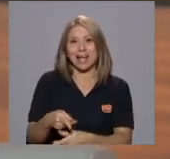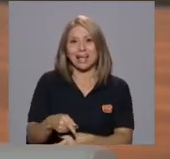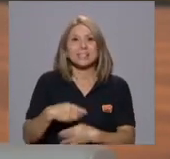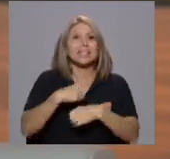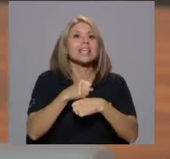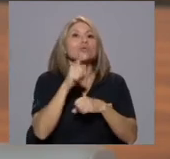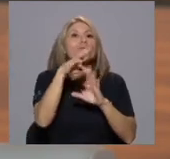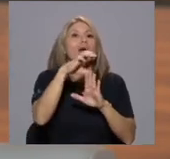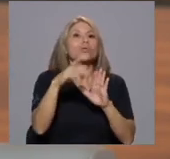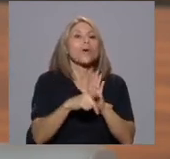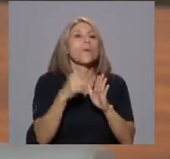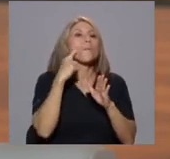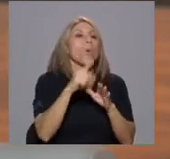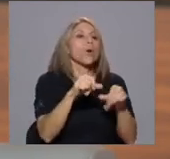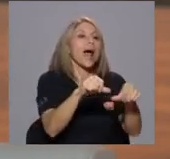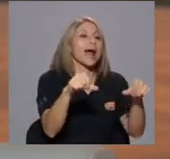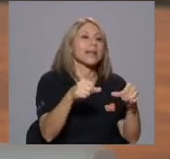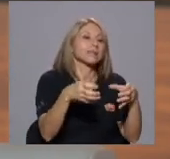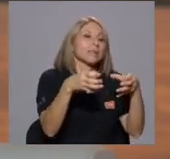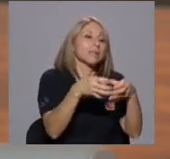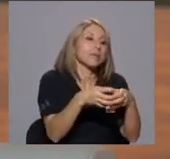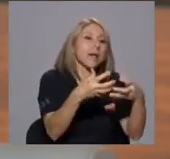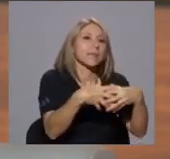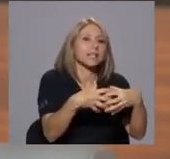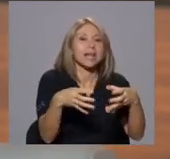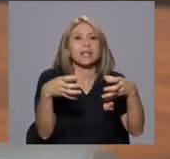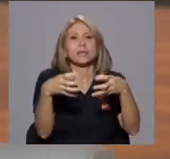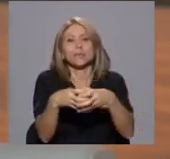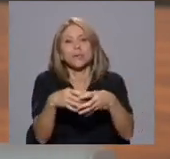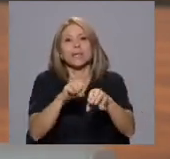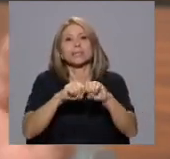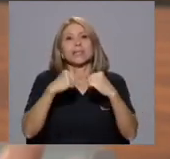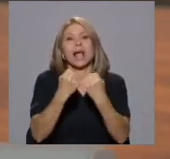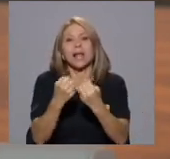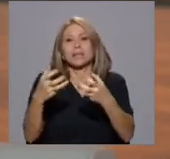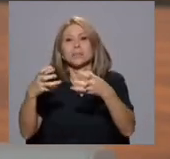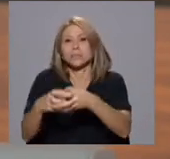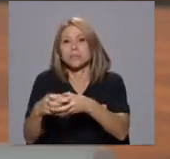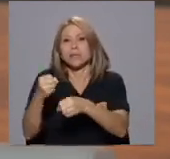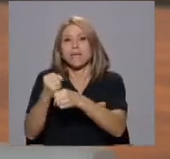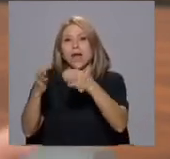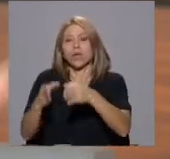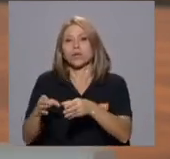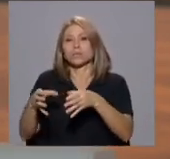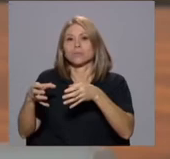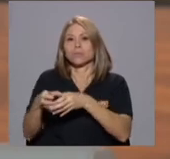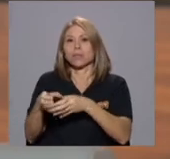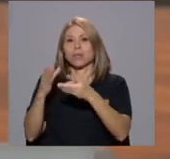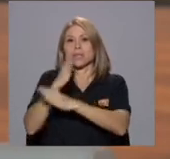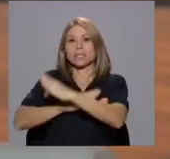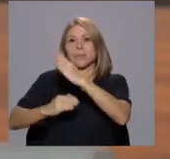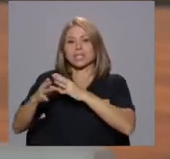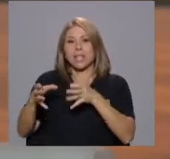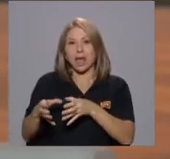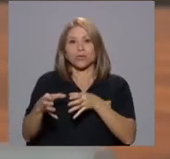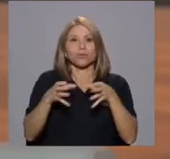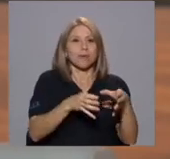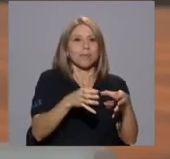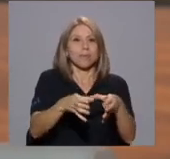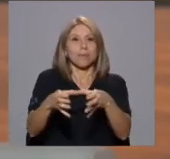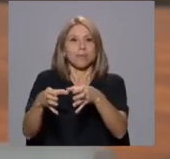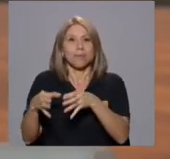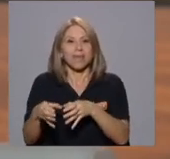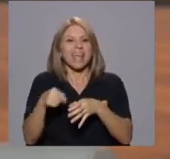Empresariales, supuestamente, sindicales, trabajadores, discapacitados, cosas así, que en la práctica lo que está haciendo